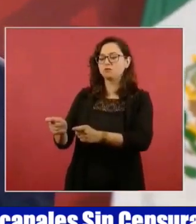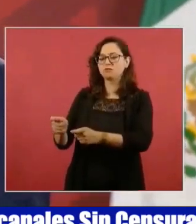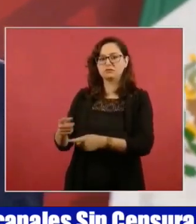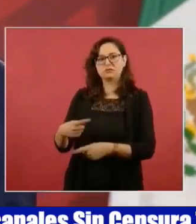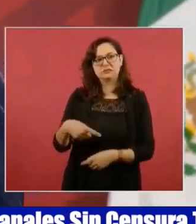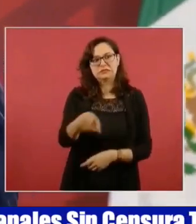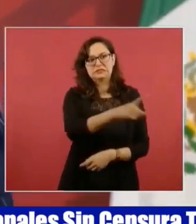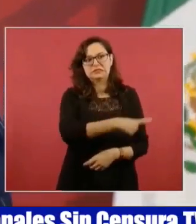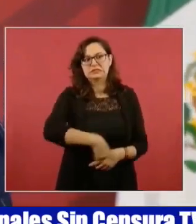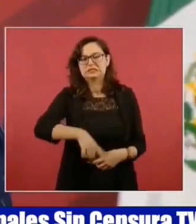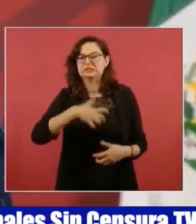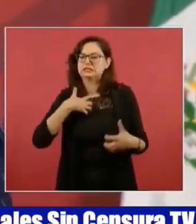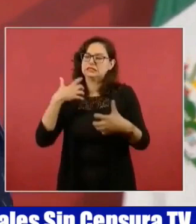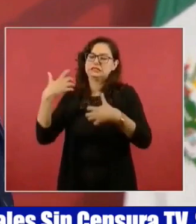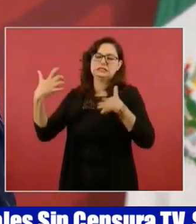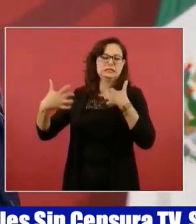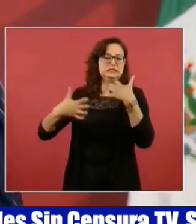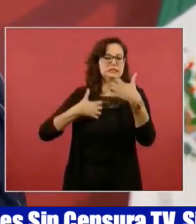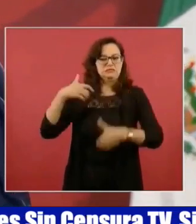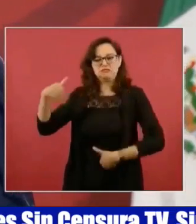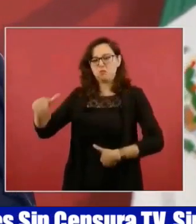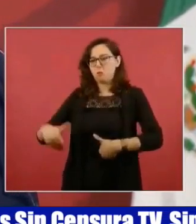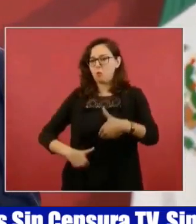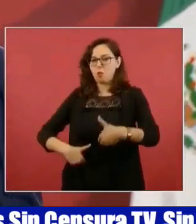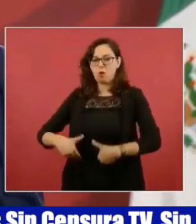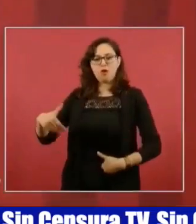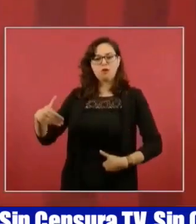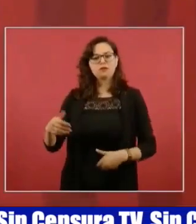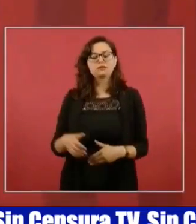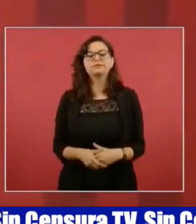pues les molesta mucho.